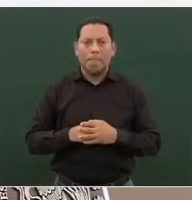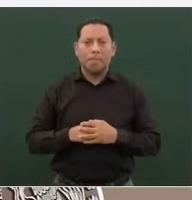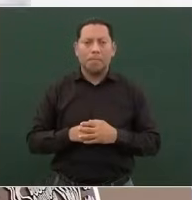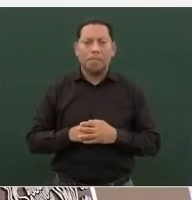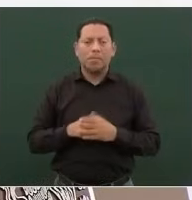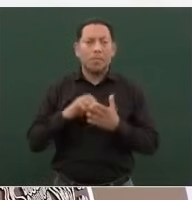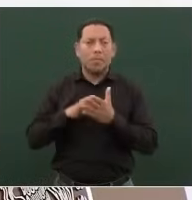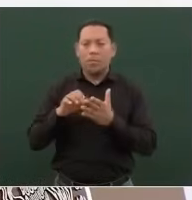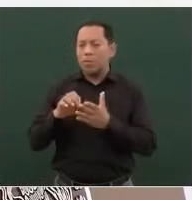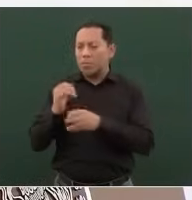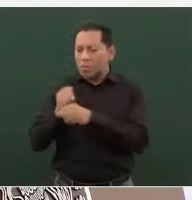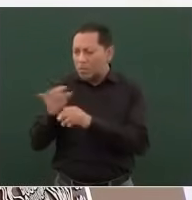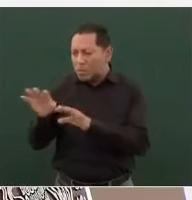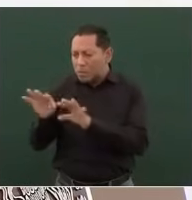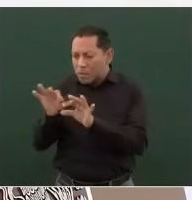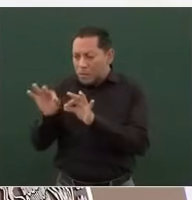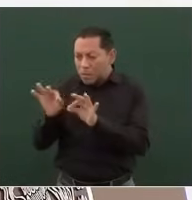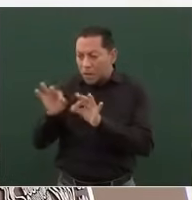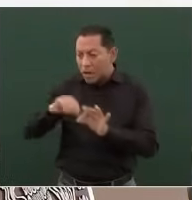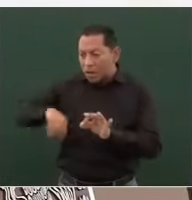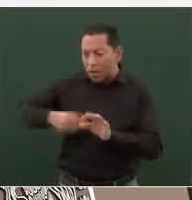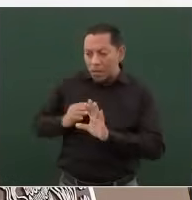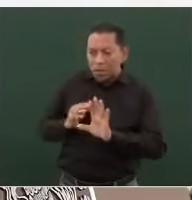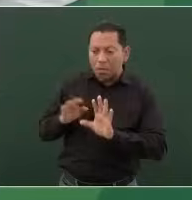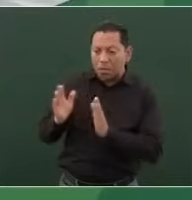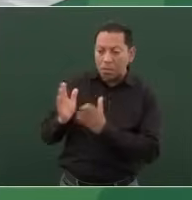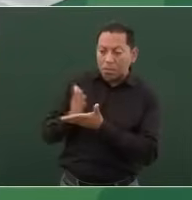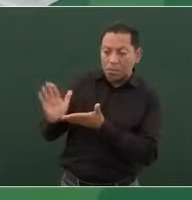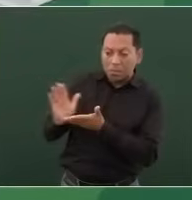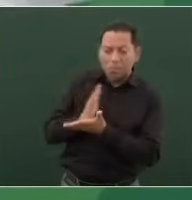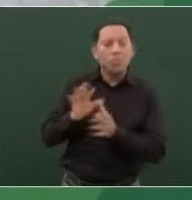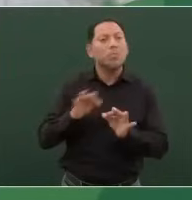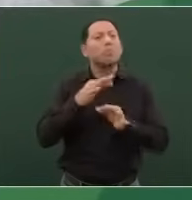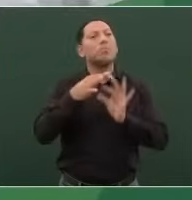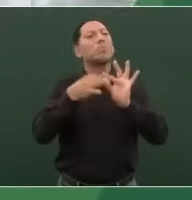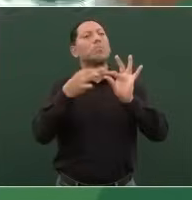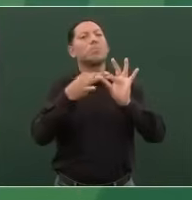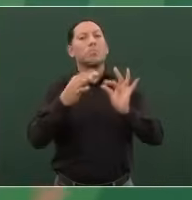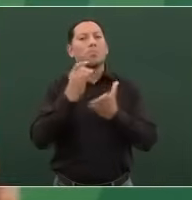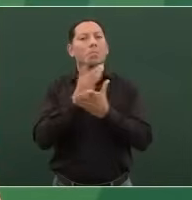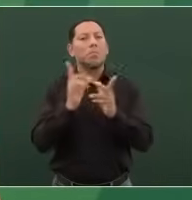la gente ya con información ya va a saber,